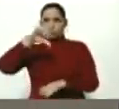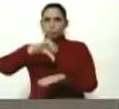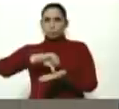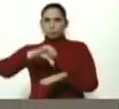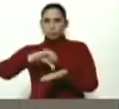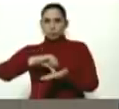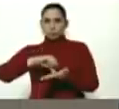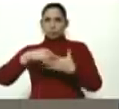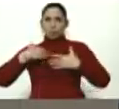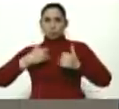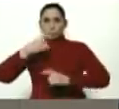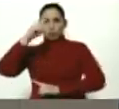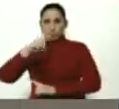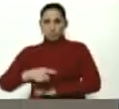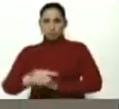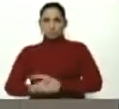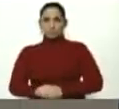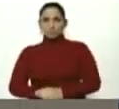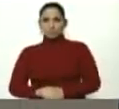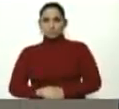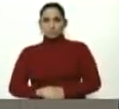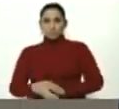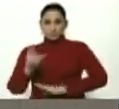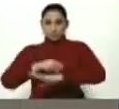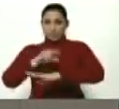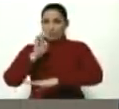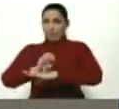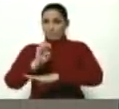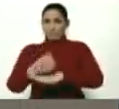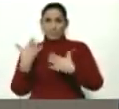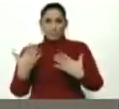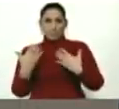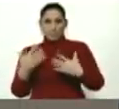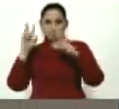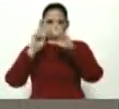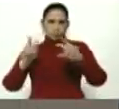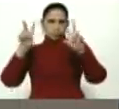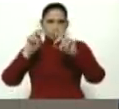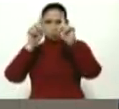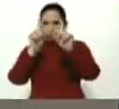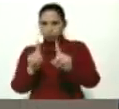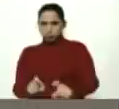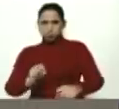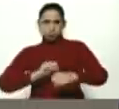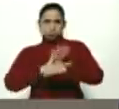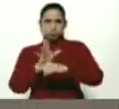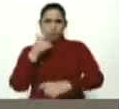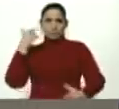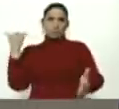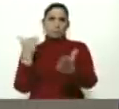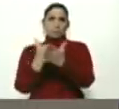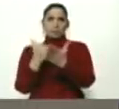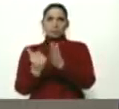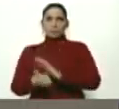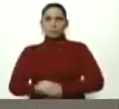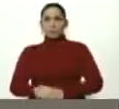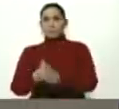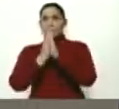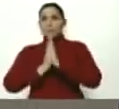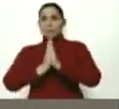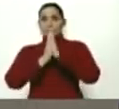salud y de los triajes que se han establecido para despistaje masivo de COVID-19, que por